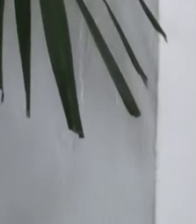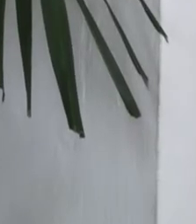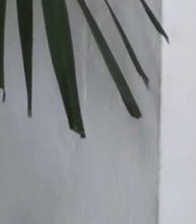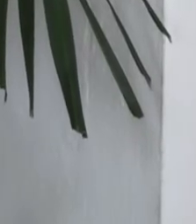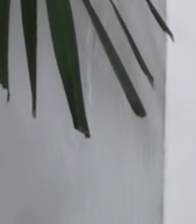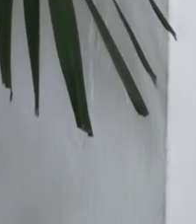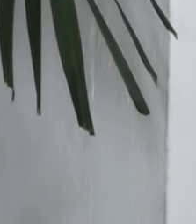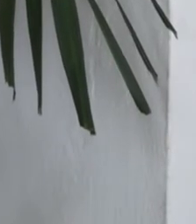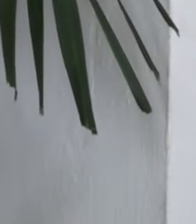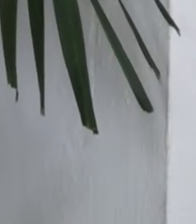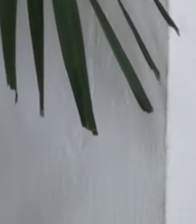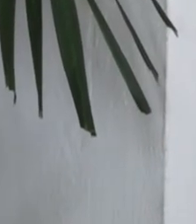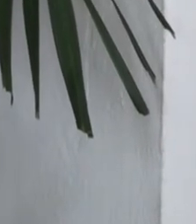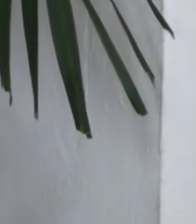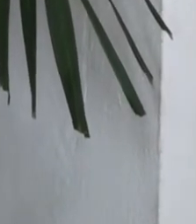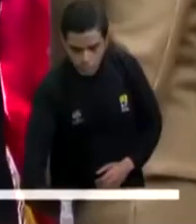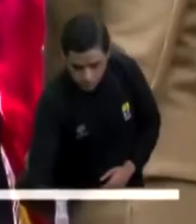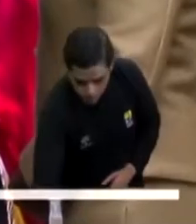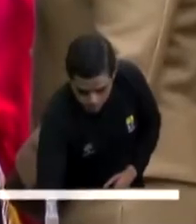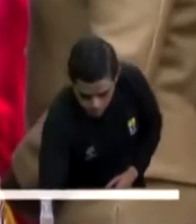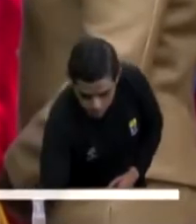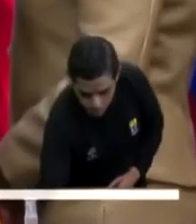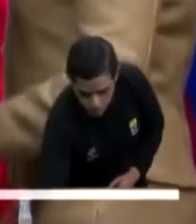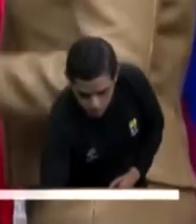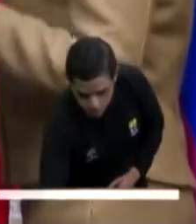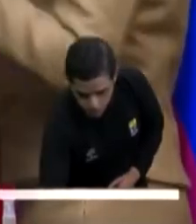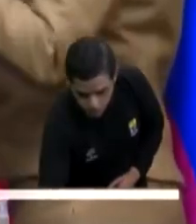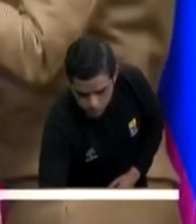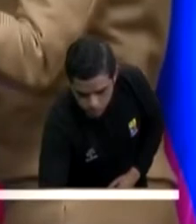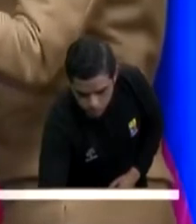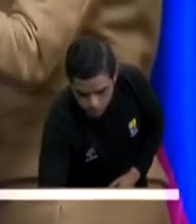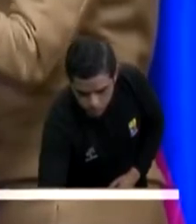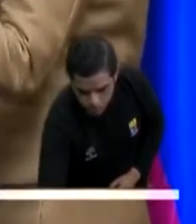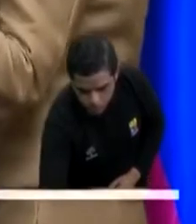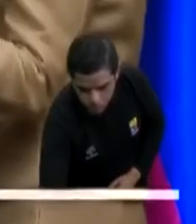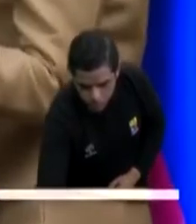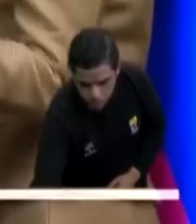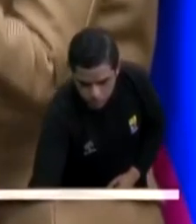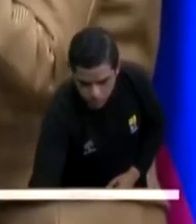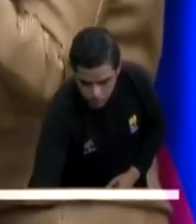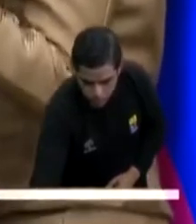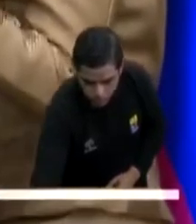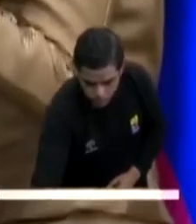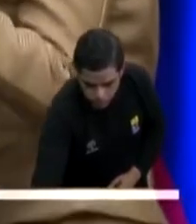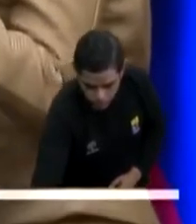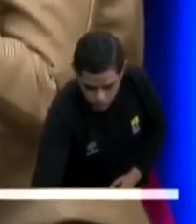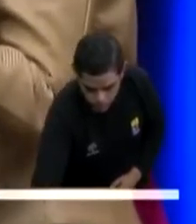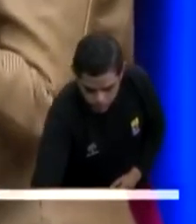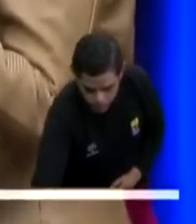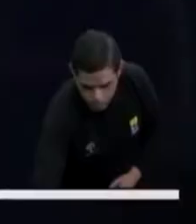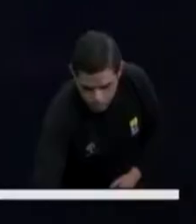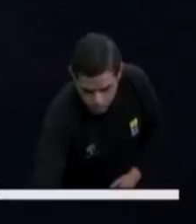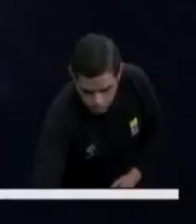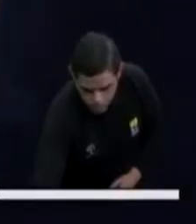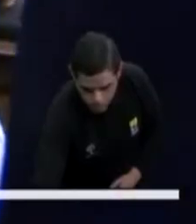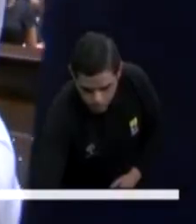El analista político Edgar Parrales afirma que habrá que esperar sobre cuál va a ser la relación que va a tener el nuevo